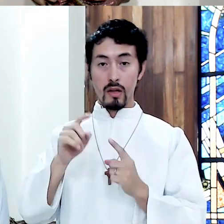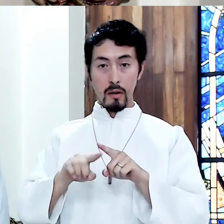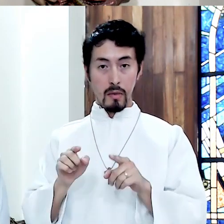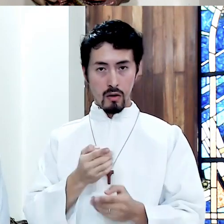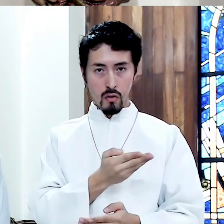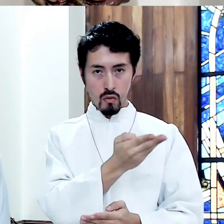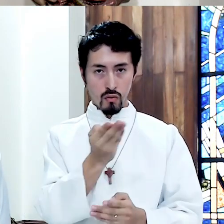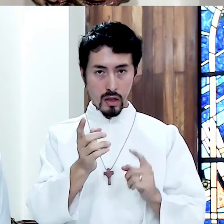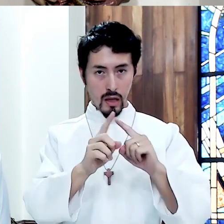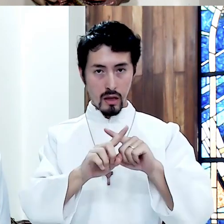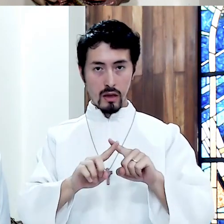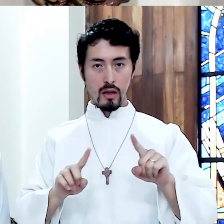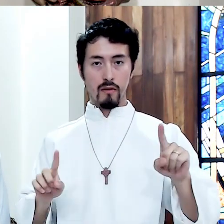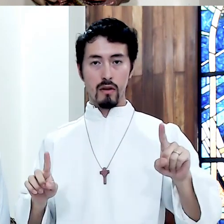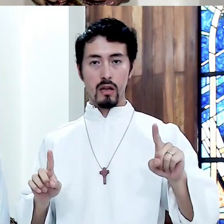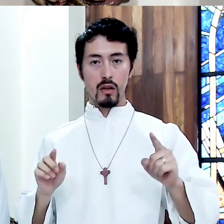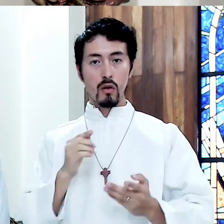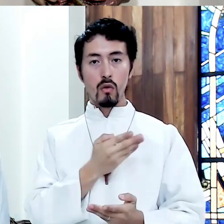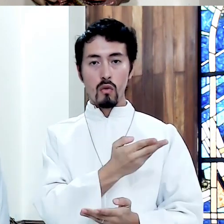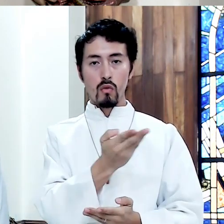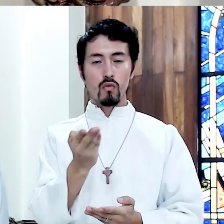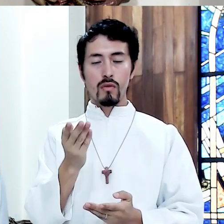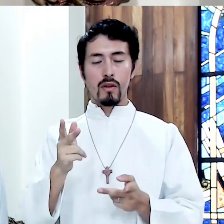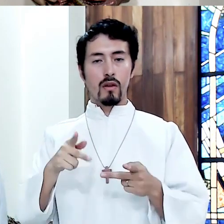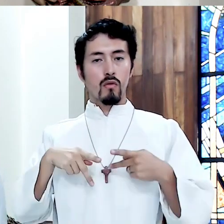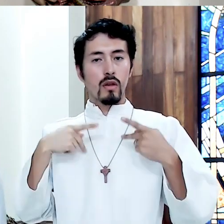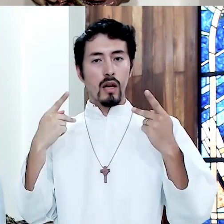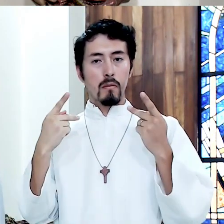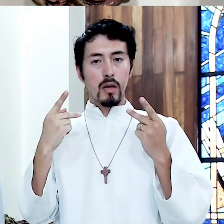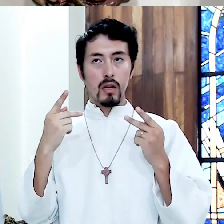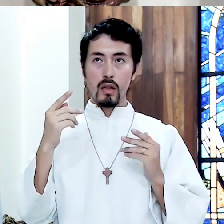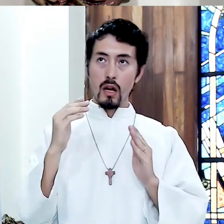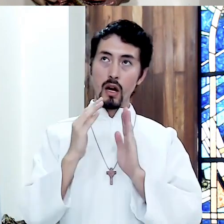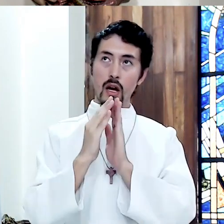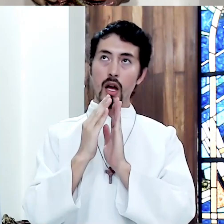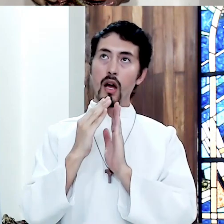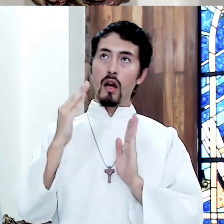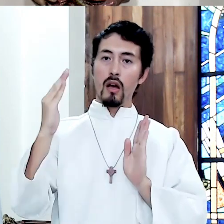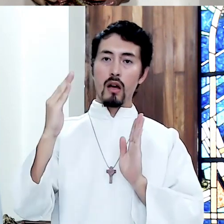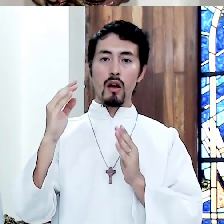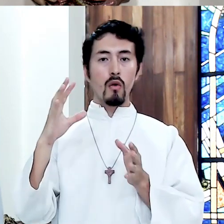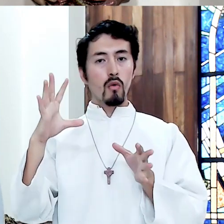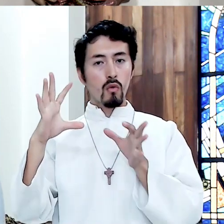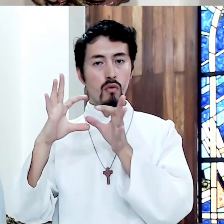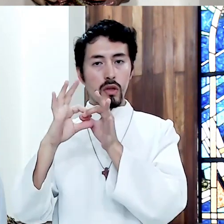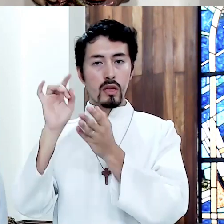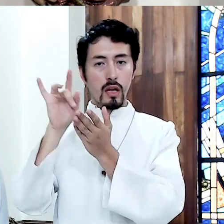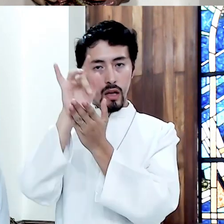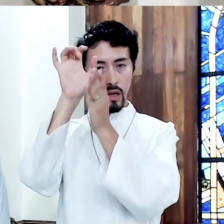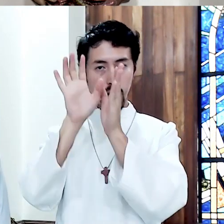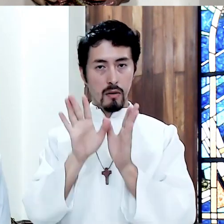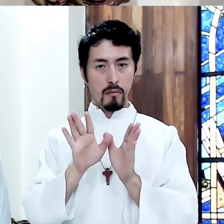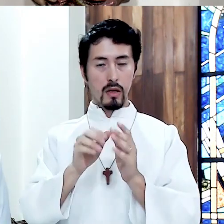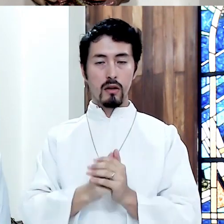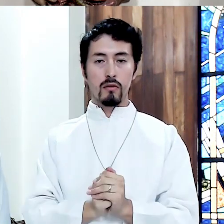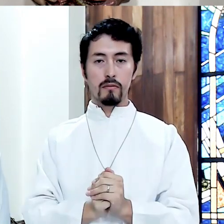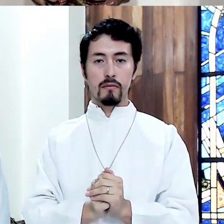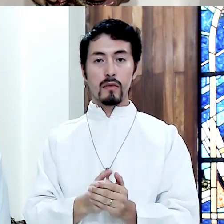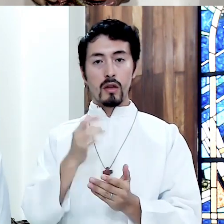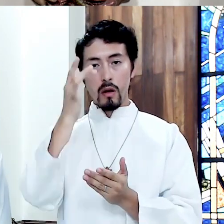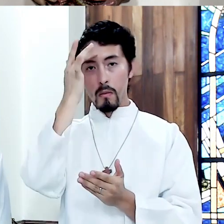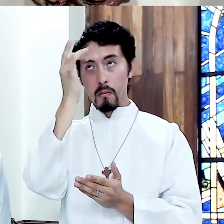vida, sino una vida conforme al Espíritu, puesto que el Espíritu de Dios